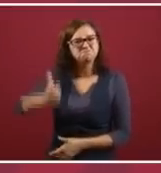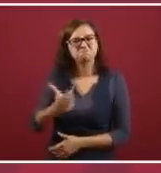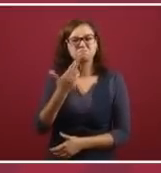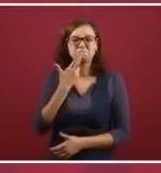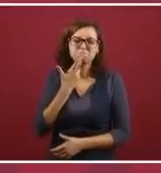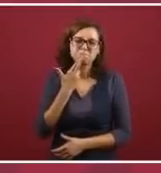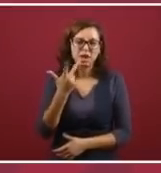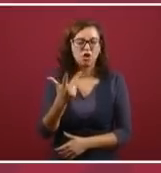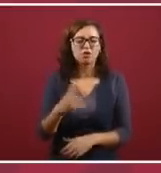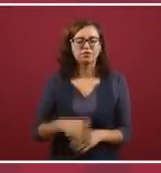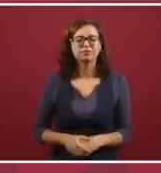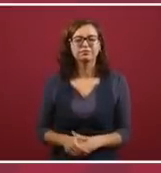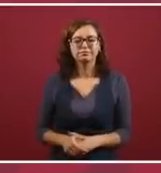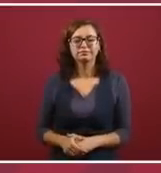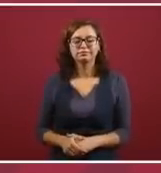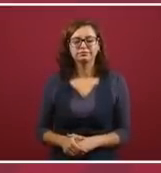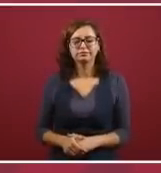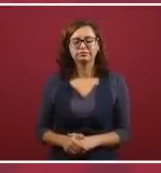oferta.